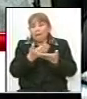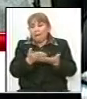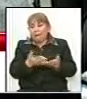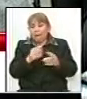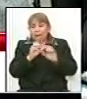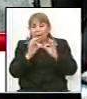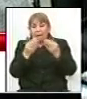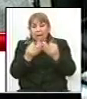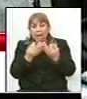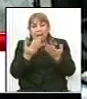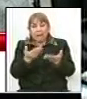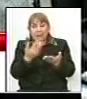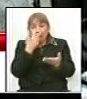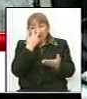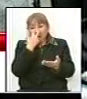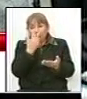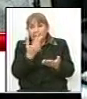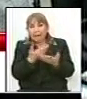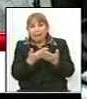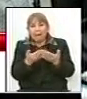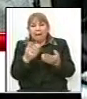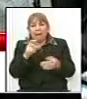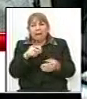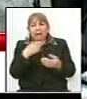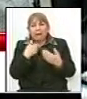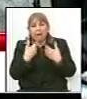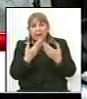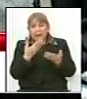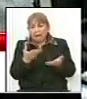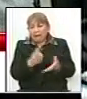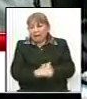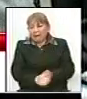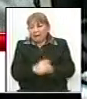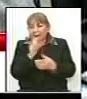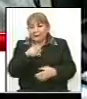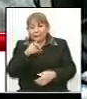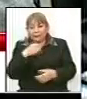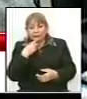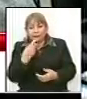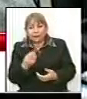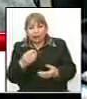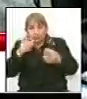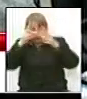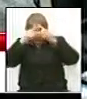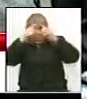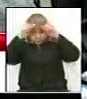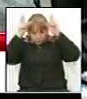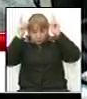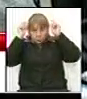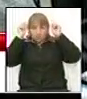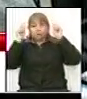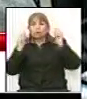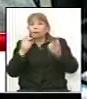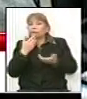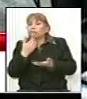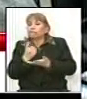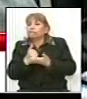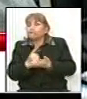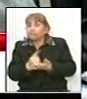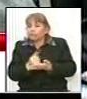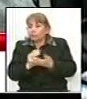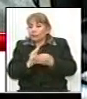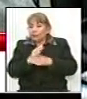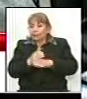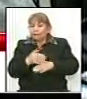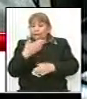esos familiares y me vea cuáles son los recursos con los que cuenta ese paciente. Necesito de una enfermera que me haga la intervención,